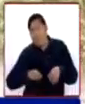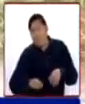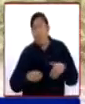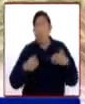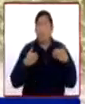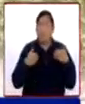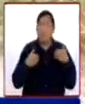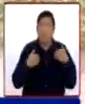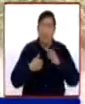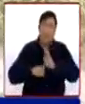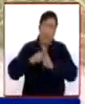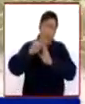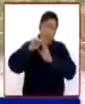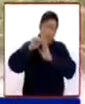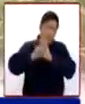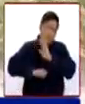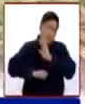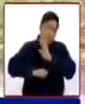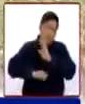Tengo operado.